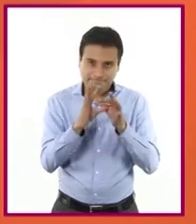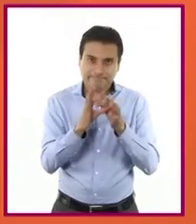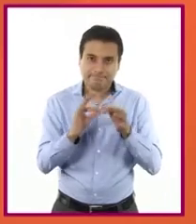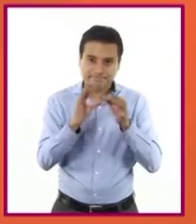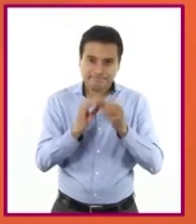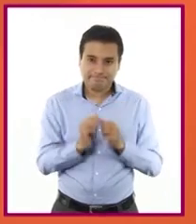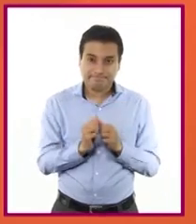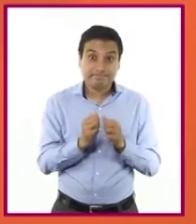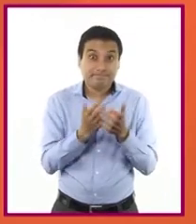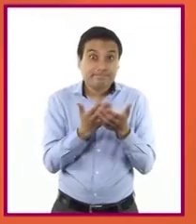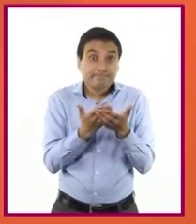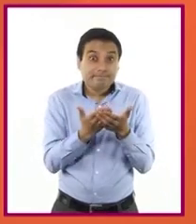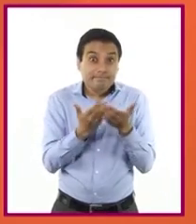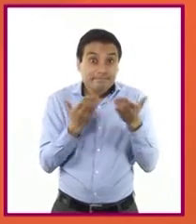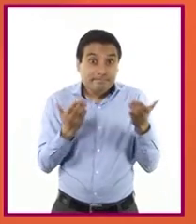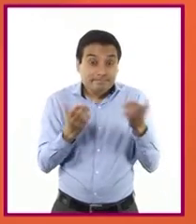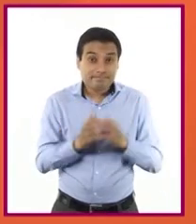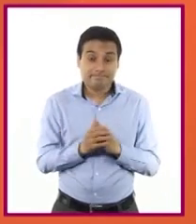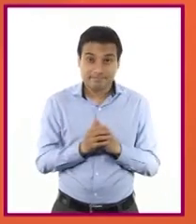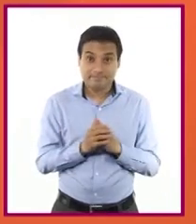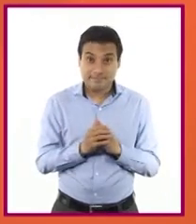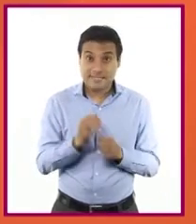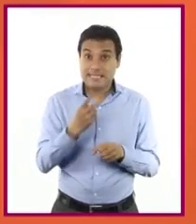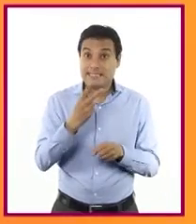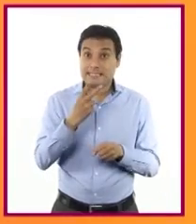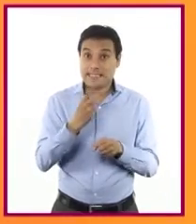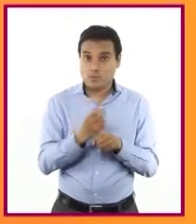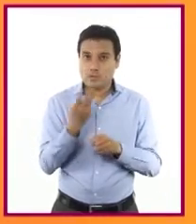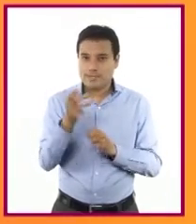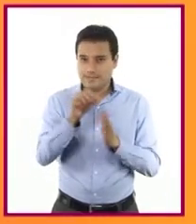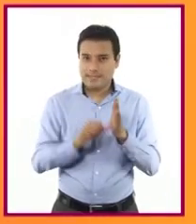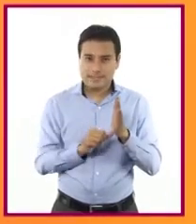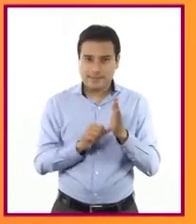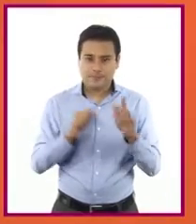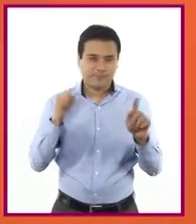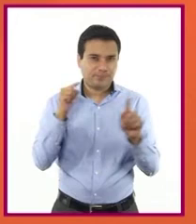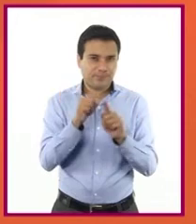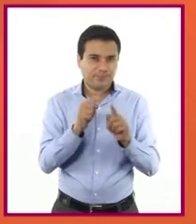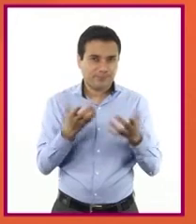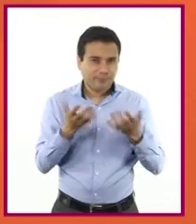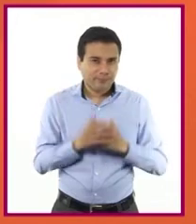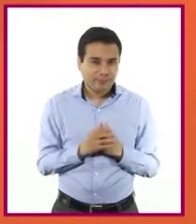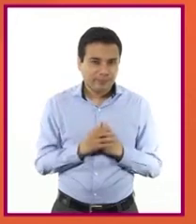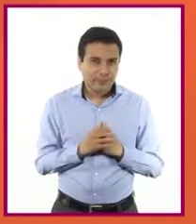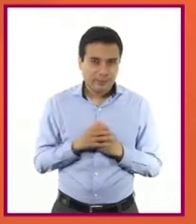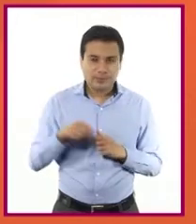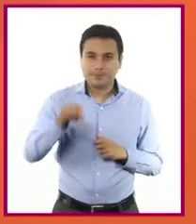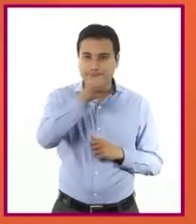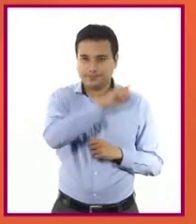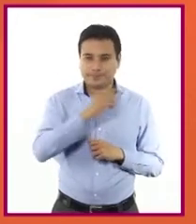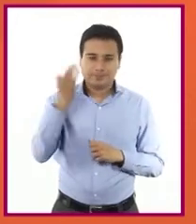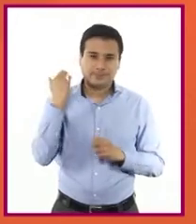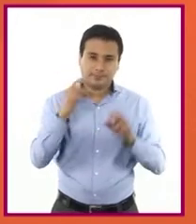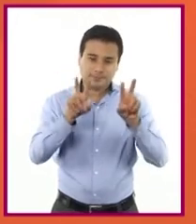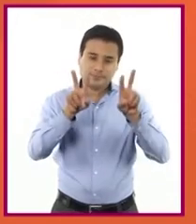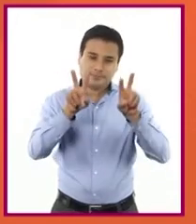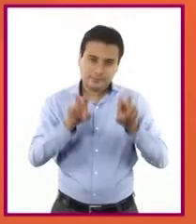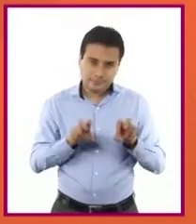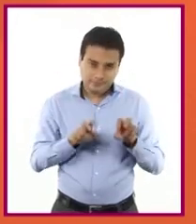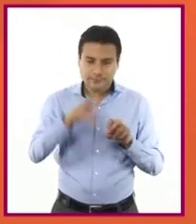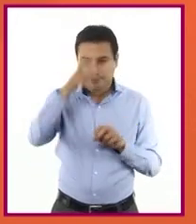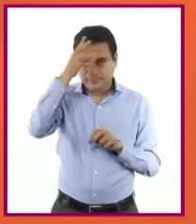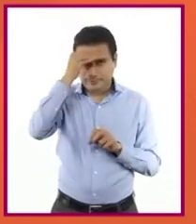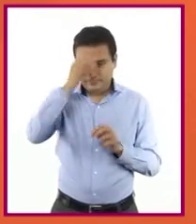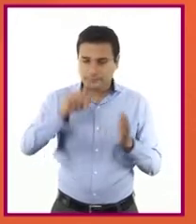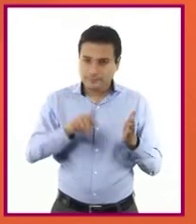Ahora finalizaremos el segundo trimestre con el propósito de recuperar los aprendizajes clave con la ayuda